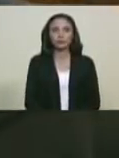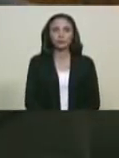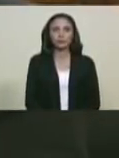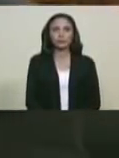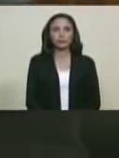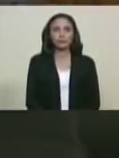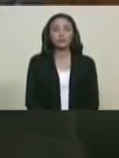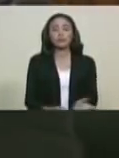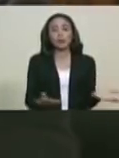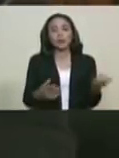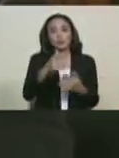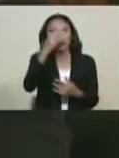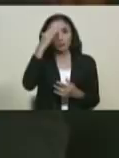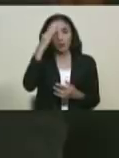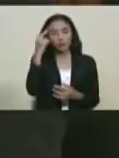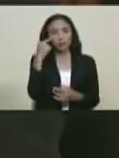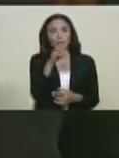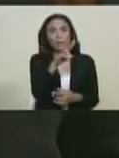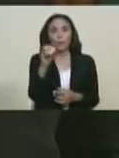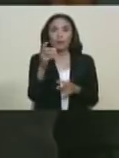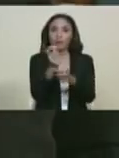20 de agosto